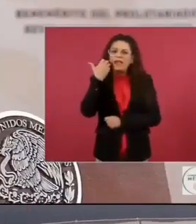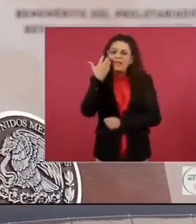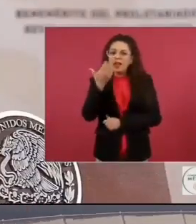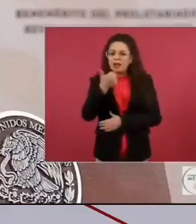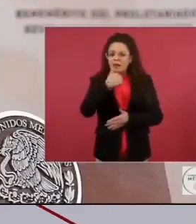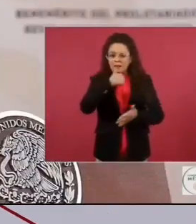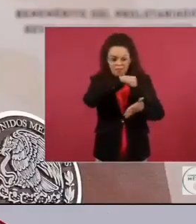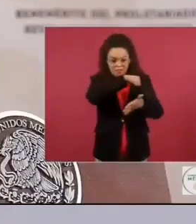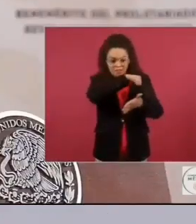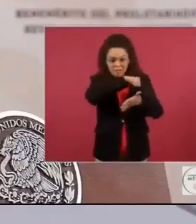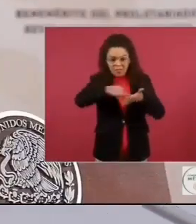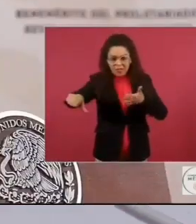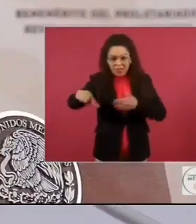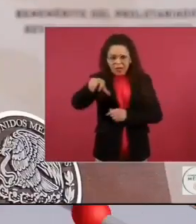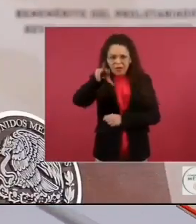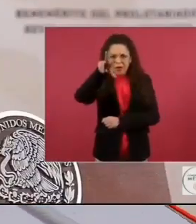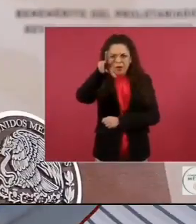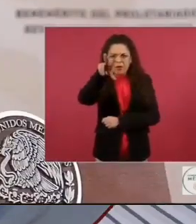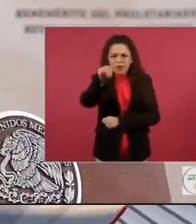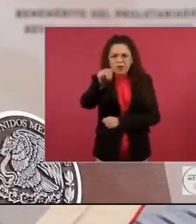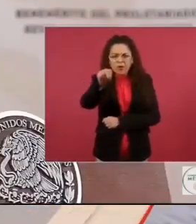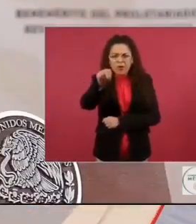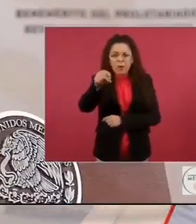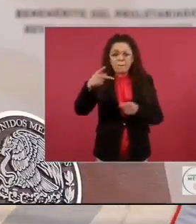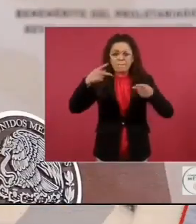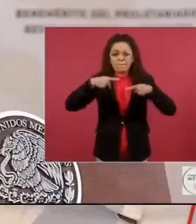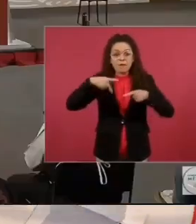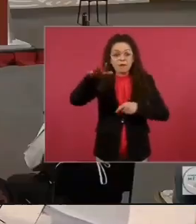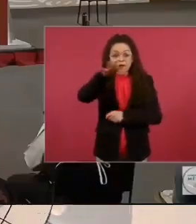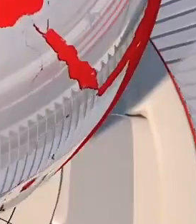Ayotzinapa. ¿Y qué fue lo que dijo? Dijo